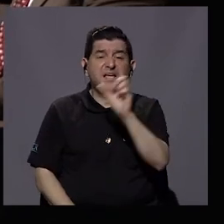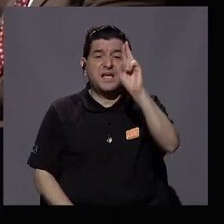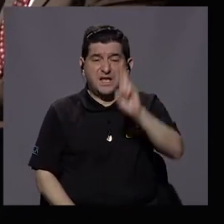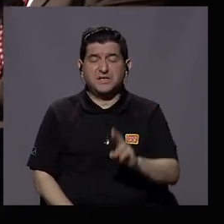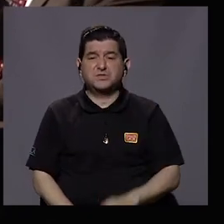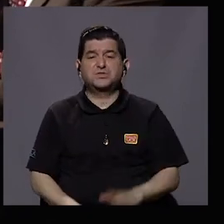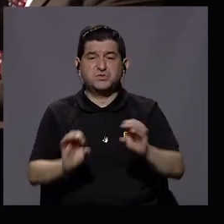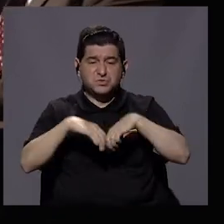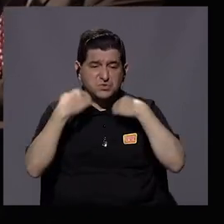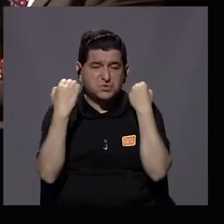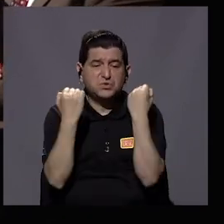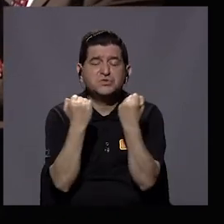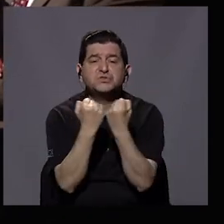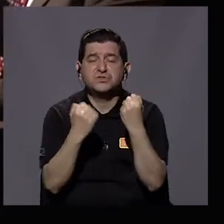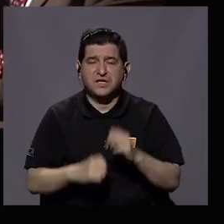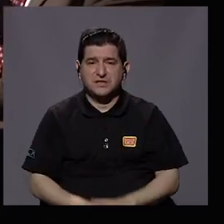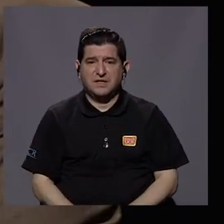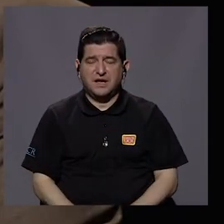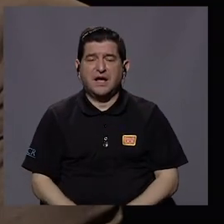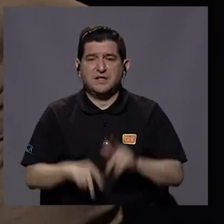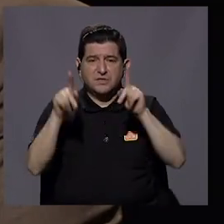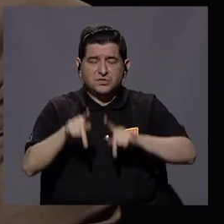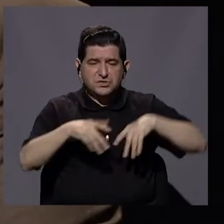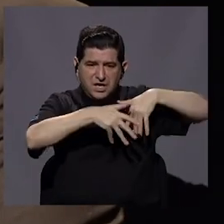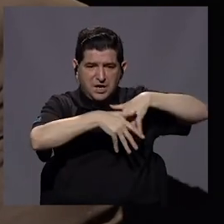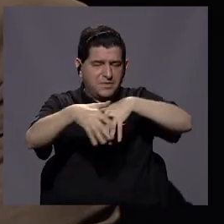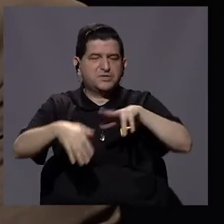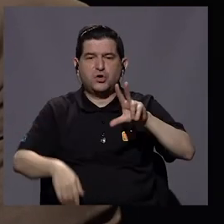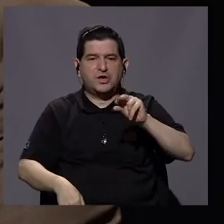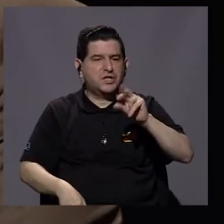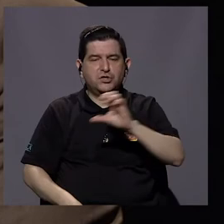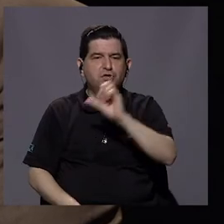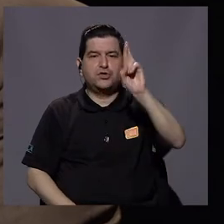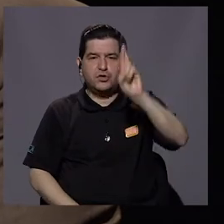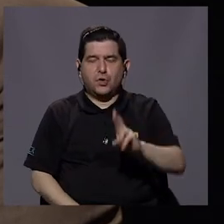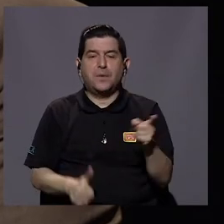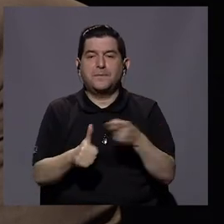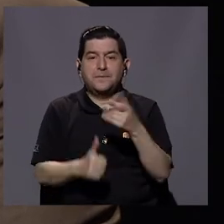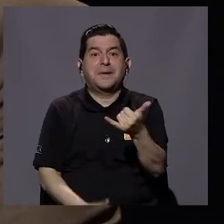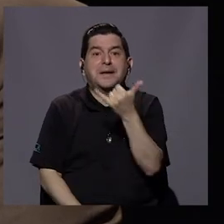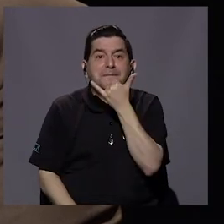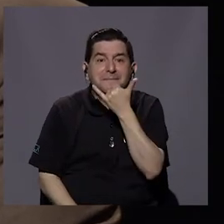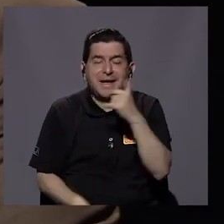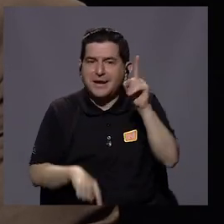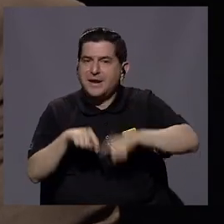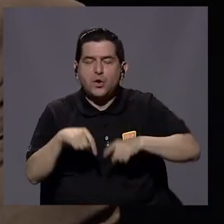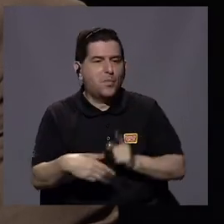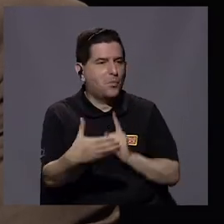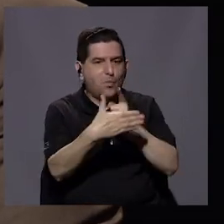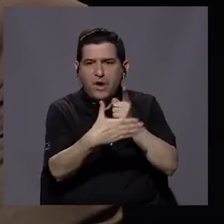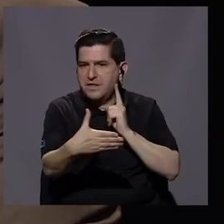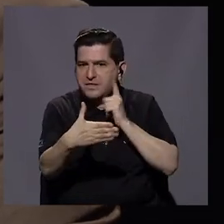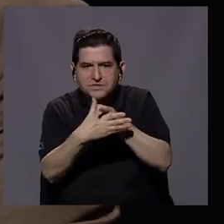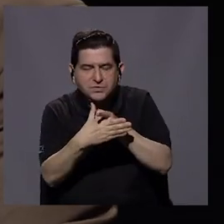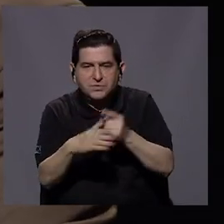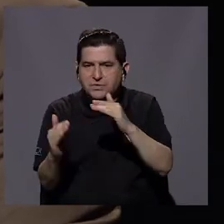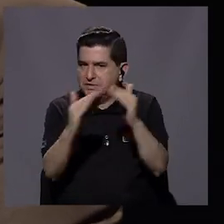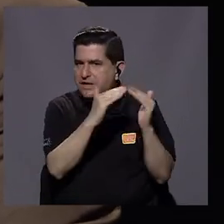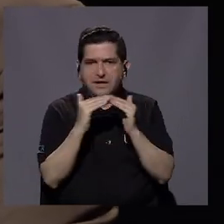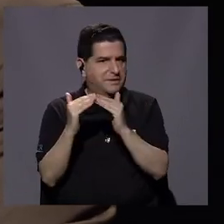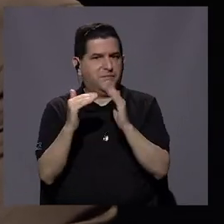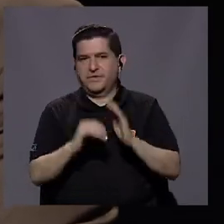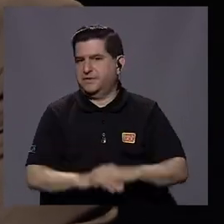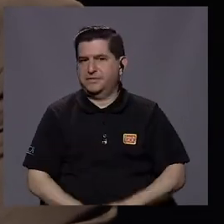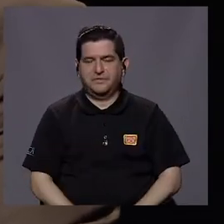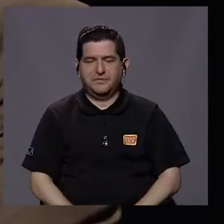era Costa Rica y que los sindicatos y que los protestantes y los manifestantes no eran Costa Rica. O sea, primer error, usted no puede insultar al pueblo siendo un gobernante